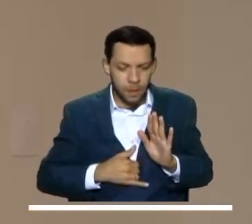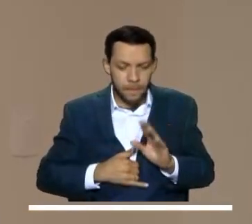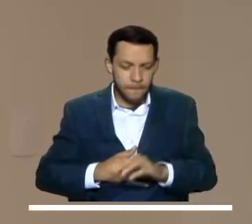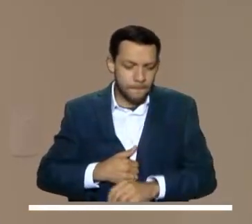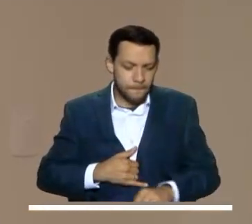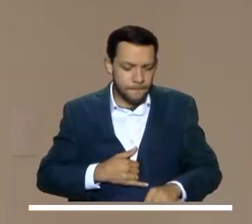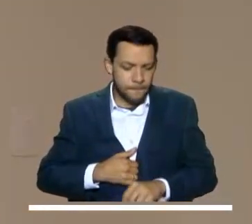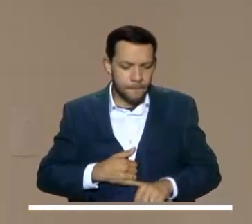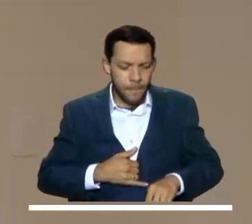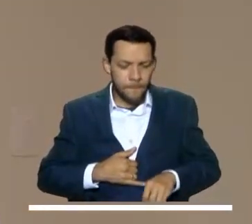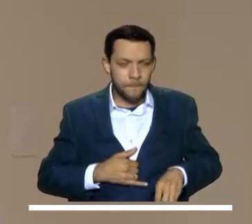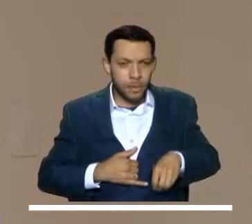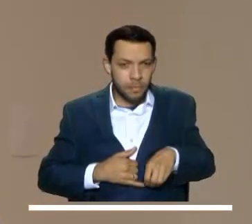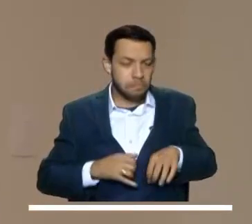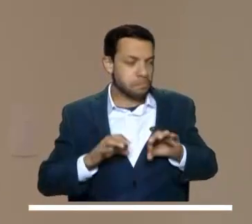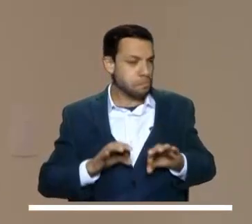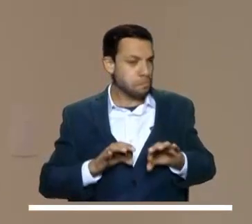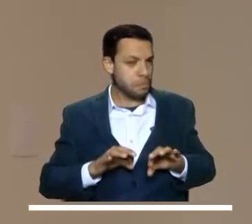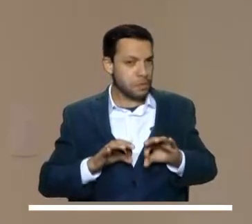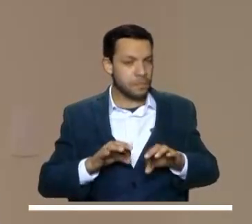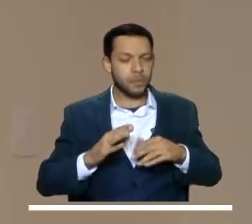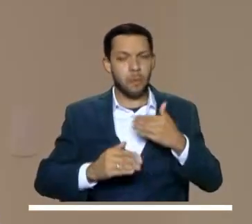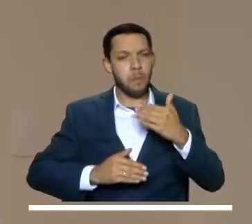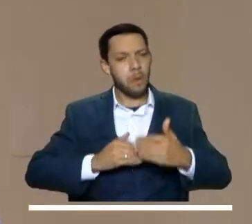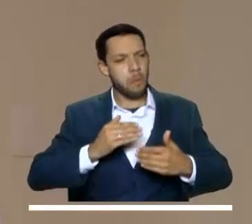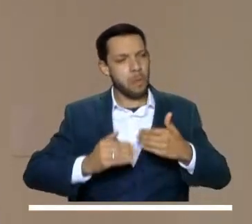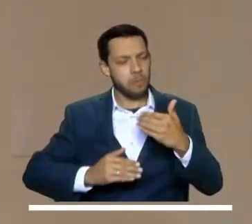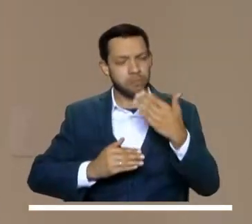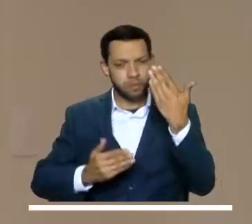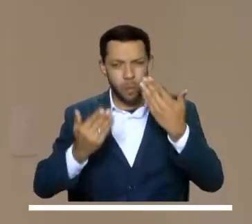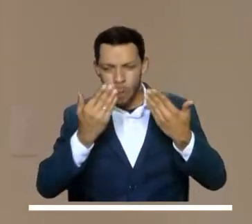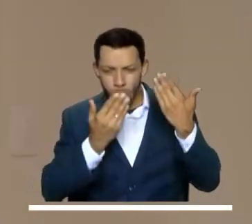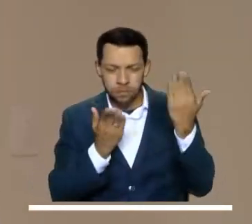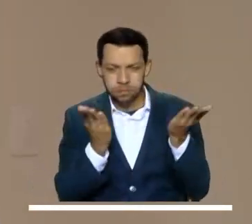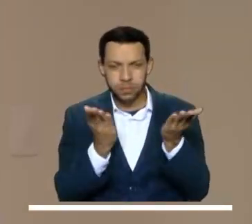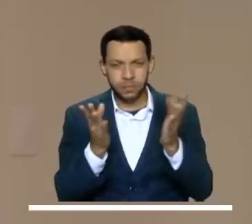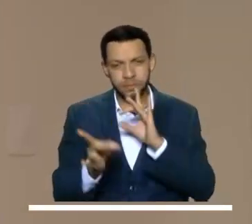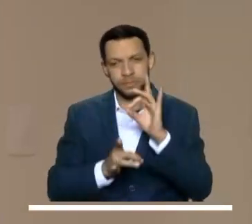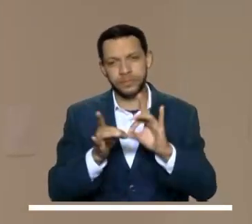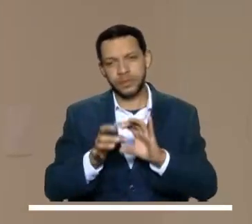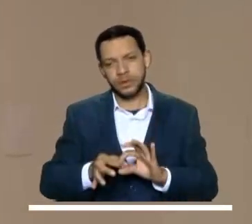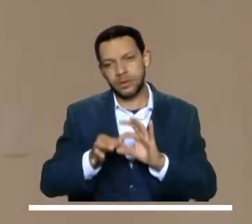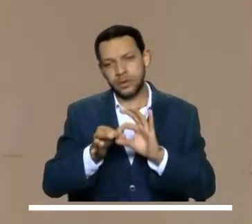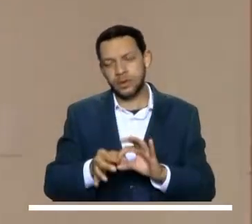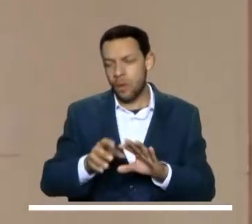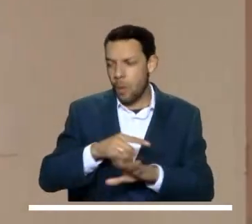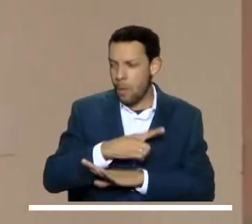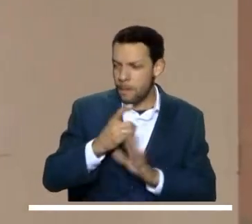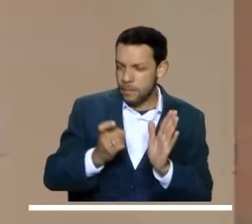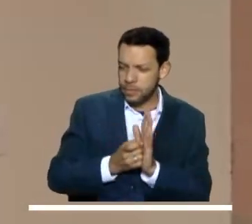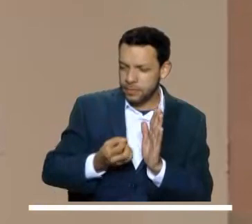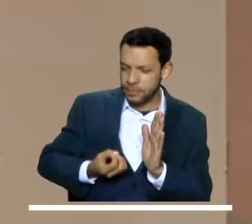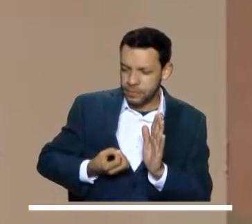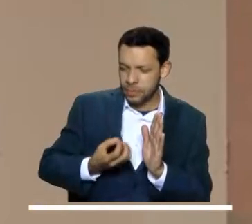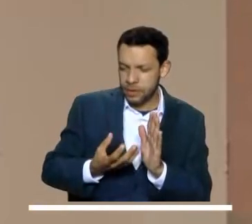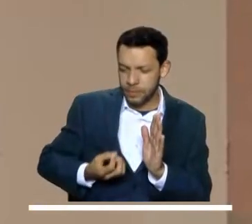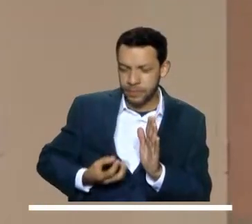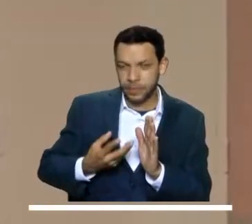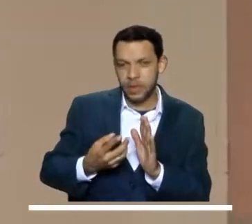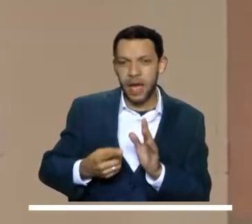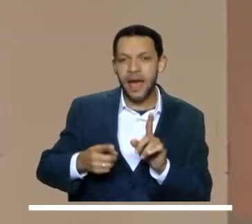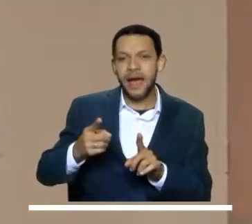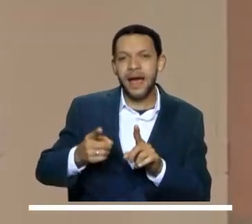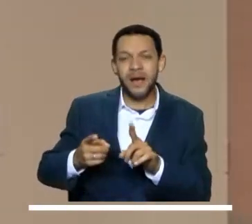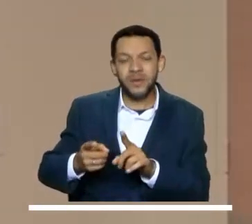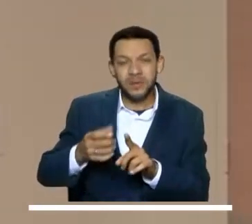de la que la paciente se queja, que es ardor, sensación de prurito o ardor en la región anal, y a veces sangrado detectado